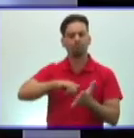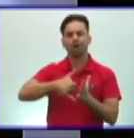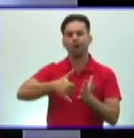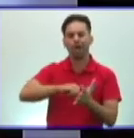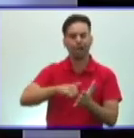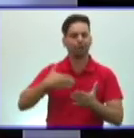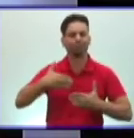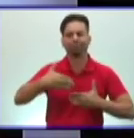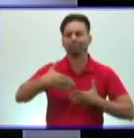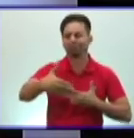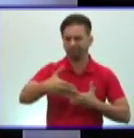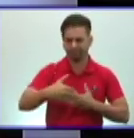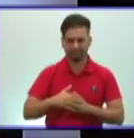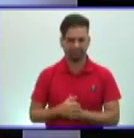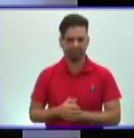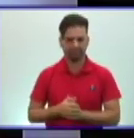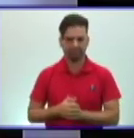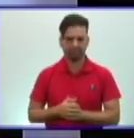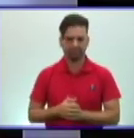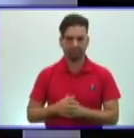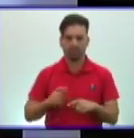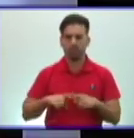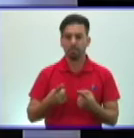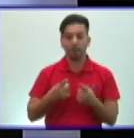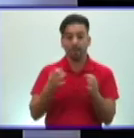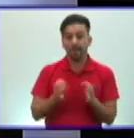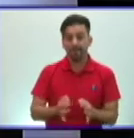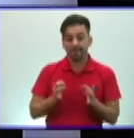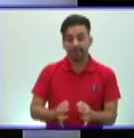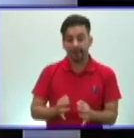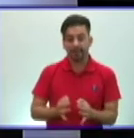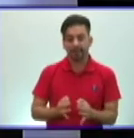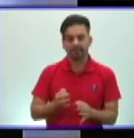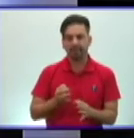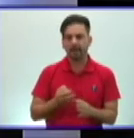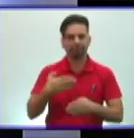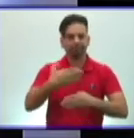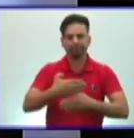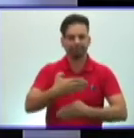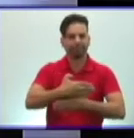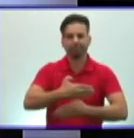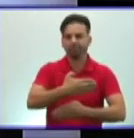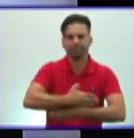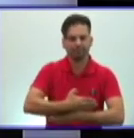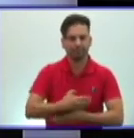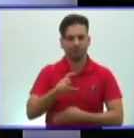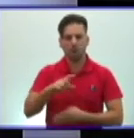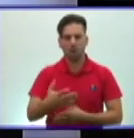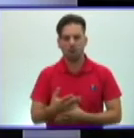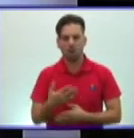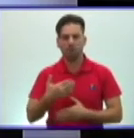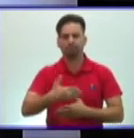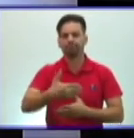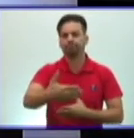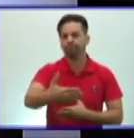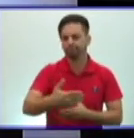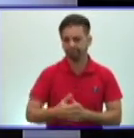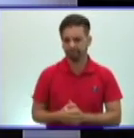sus realizaciones, porque la realidad le va limitando esos procedimientos, la realidad le